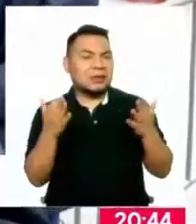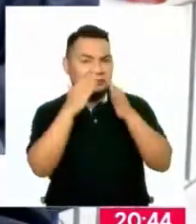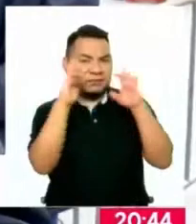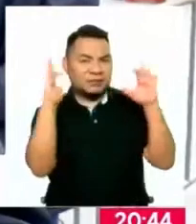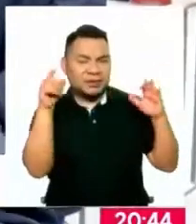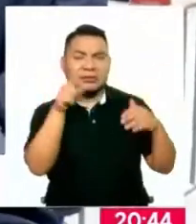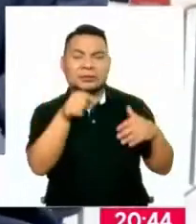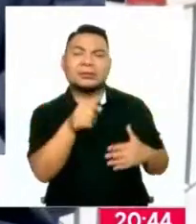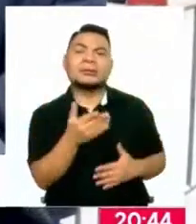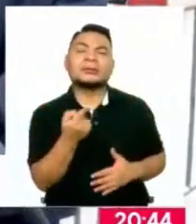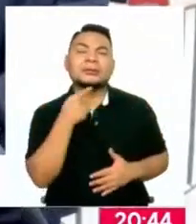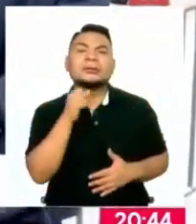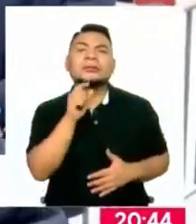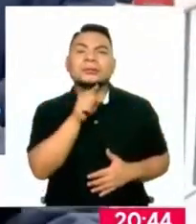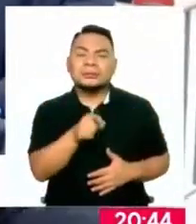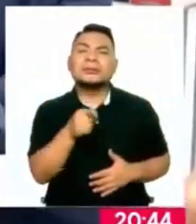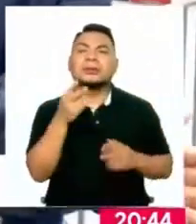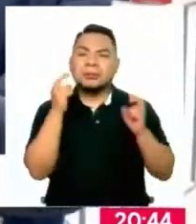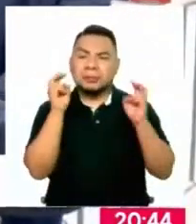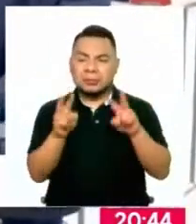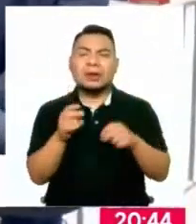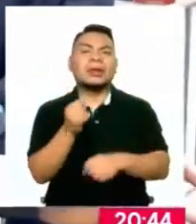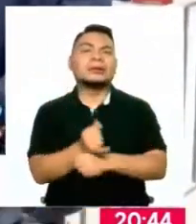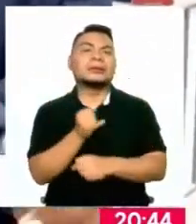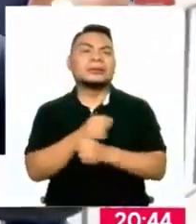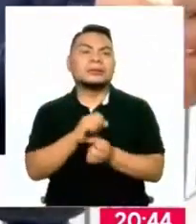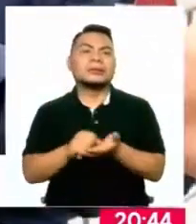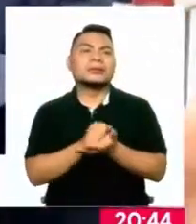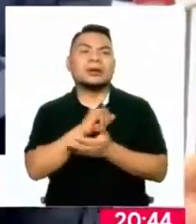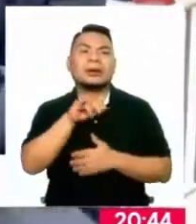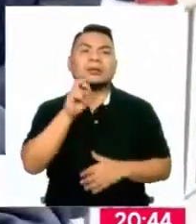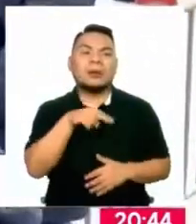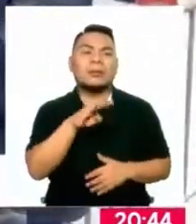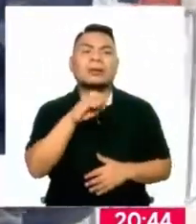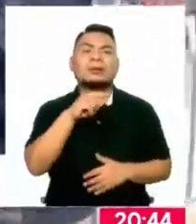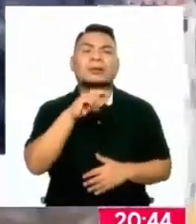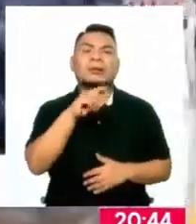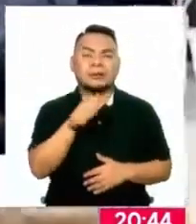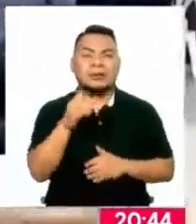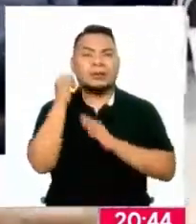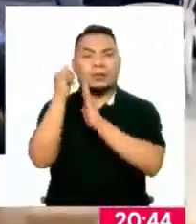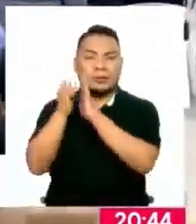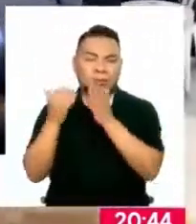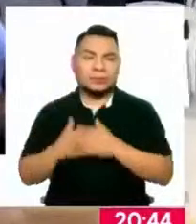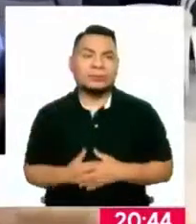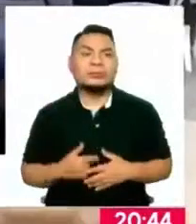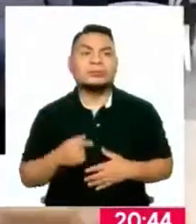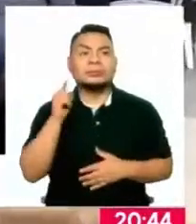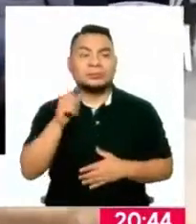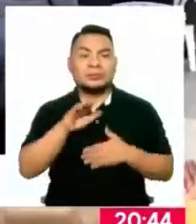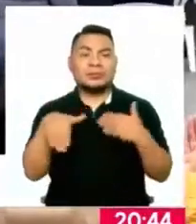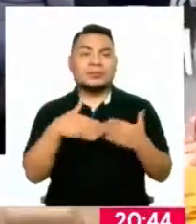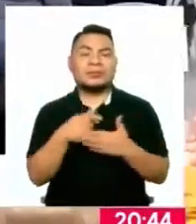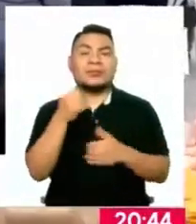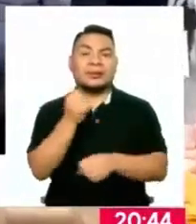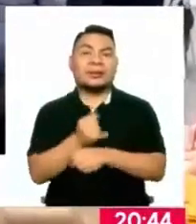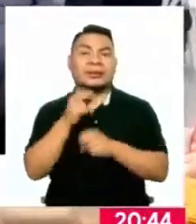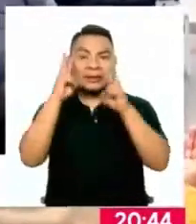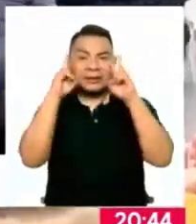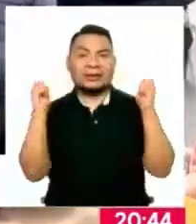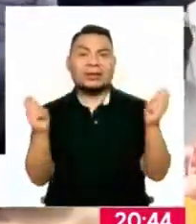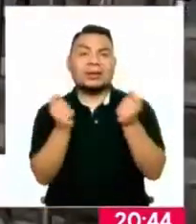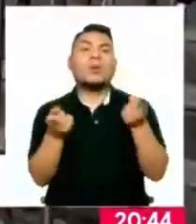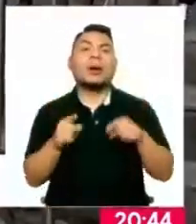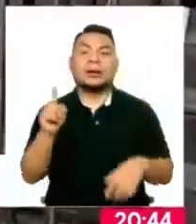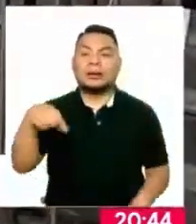lo que es el Facebook de la parroquia San Juan Bautista, también en el canal YouTube. El día central de la patrona puneña